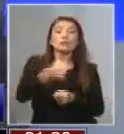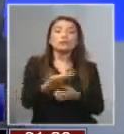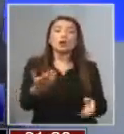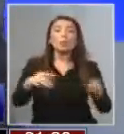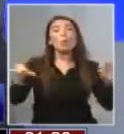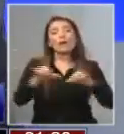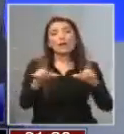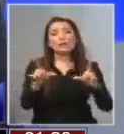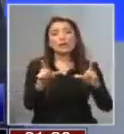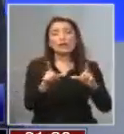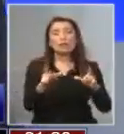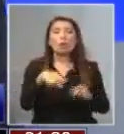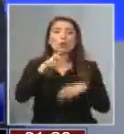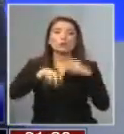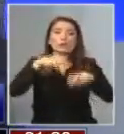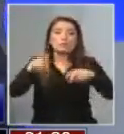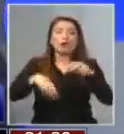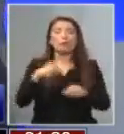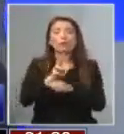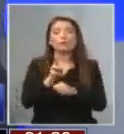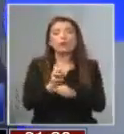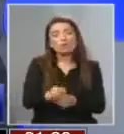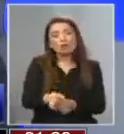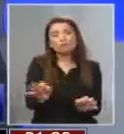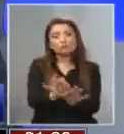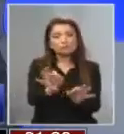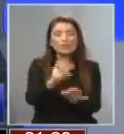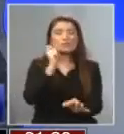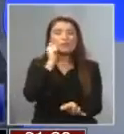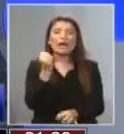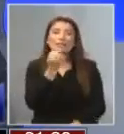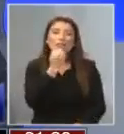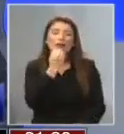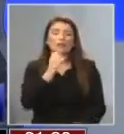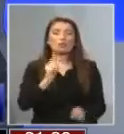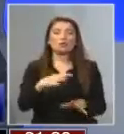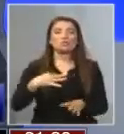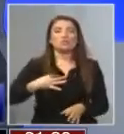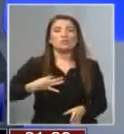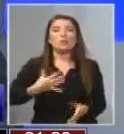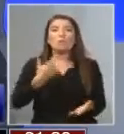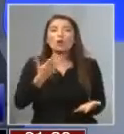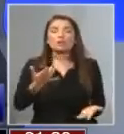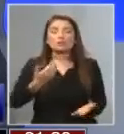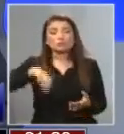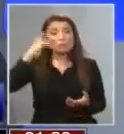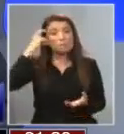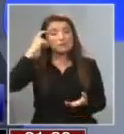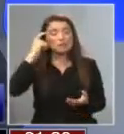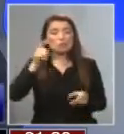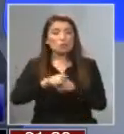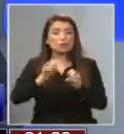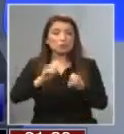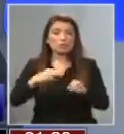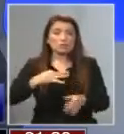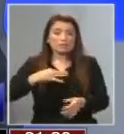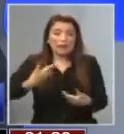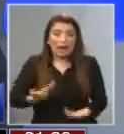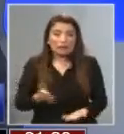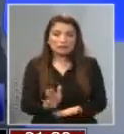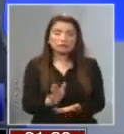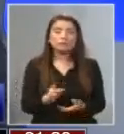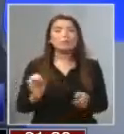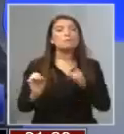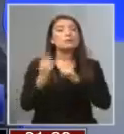así. Y yo creo que eso es una manera equivocada de ver la educación cívica. Porque cuando estamos pensando en la educación cívica como esta, bueno, primero